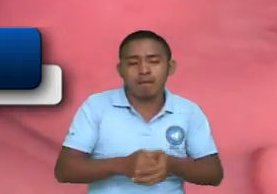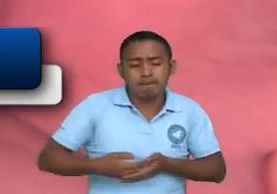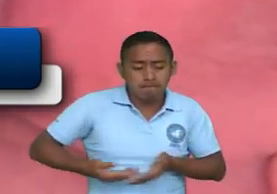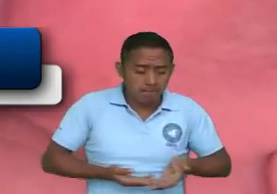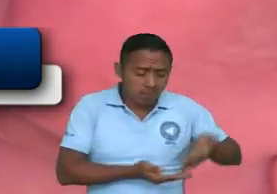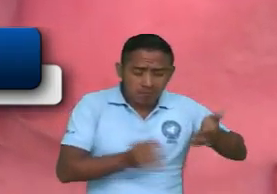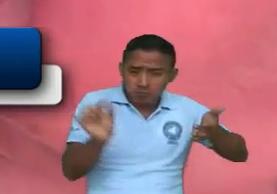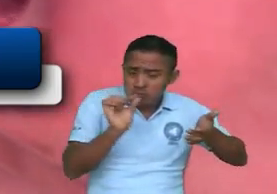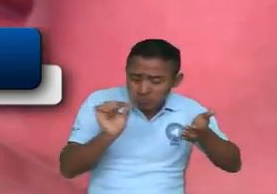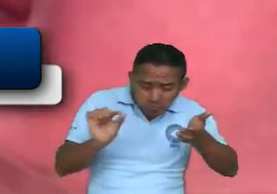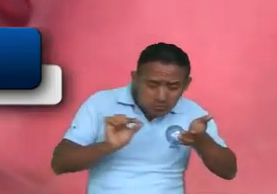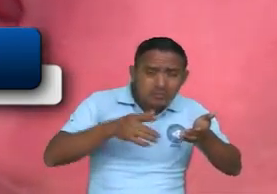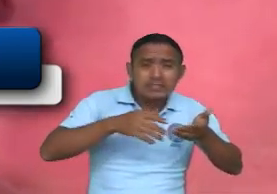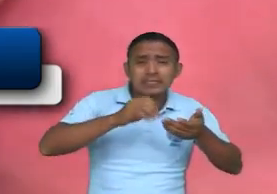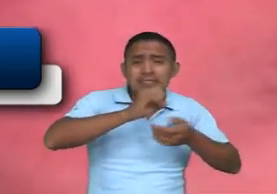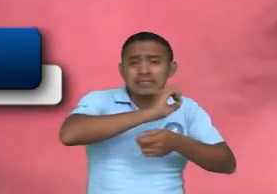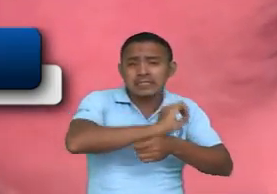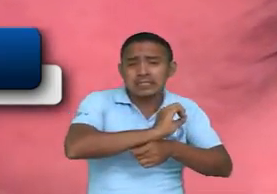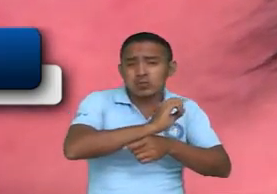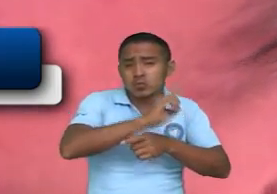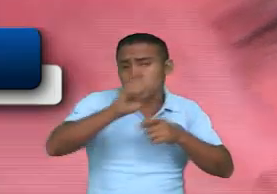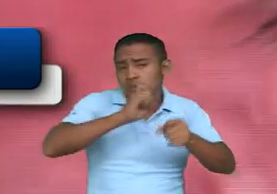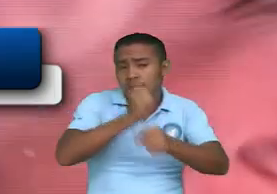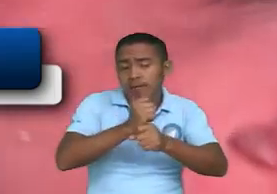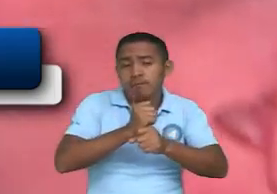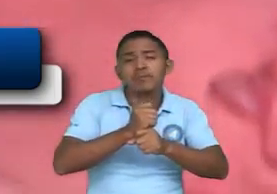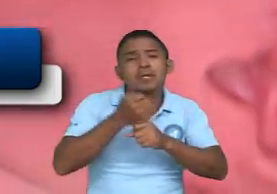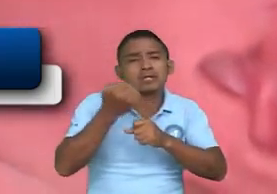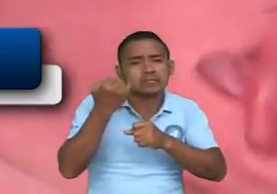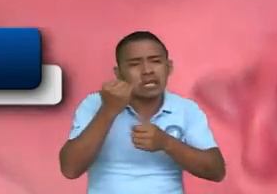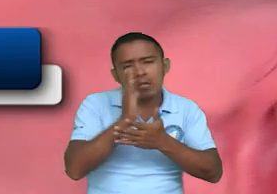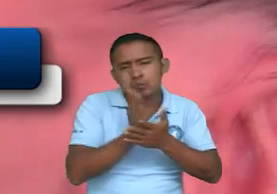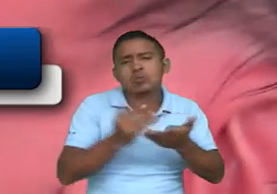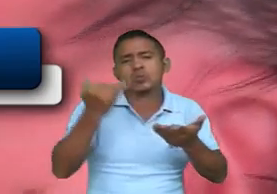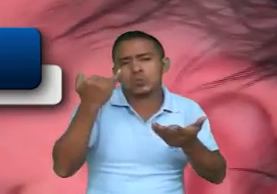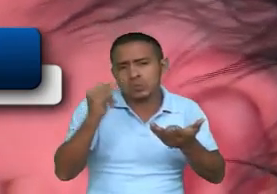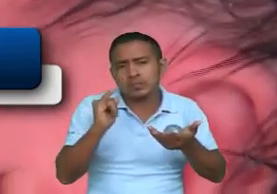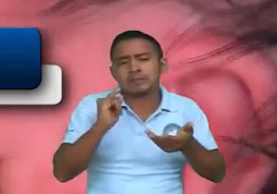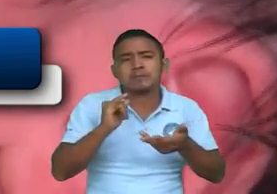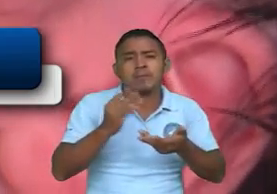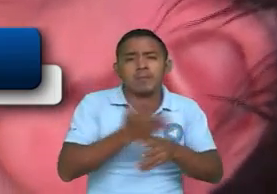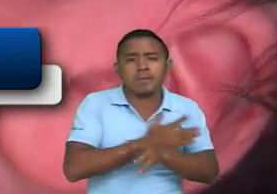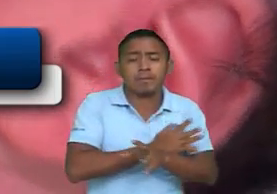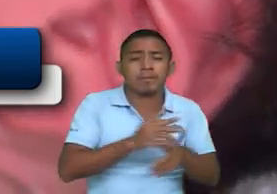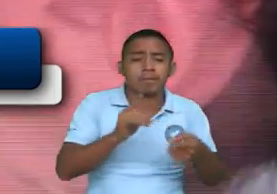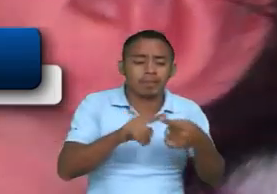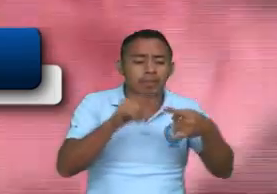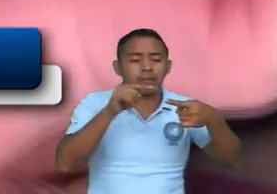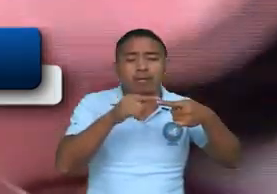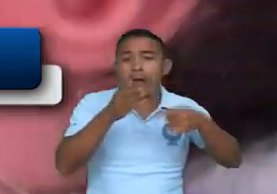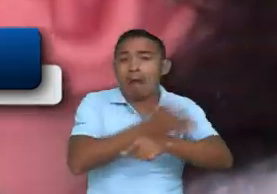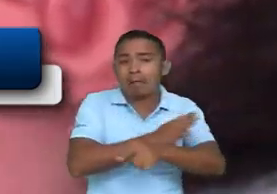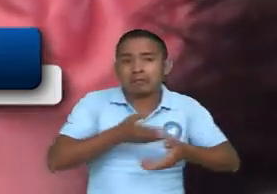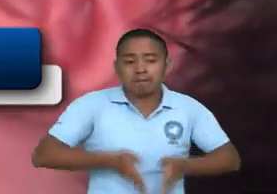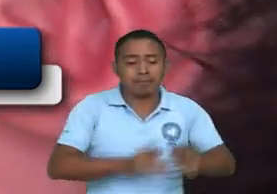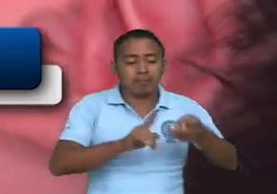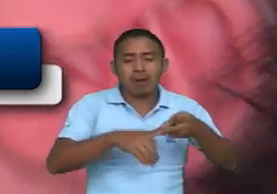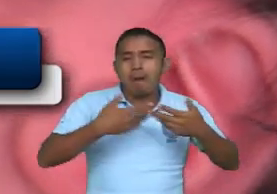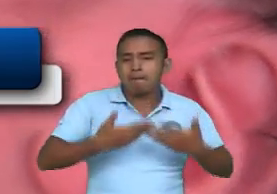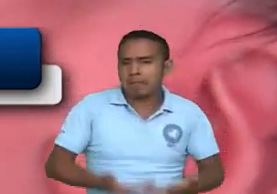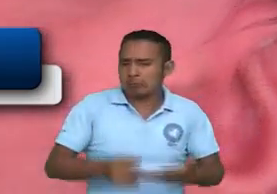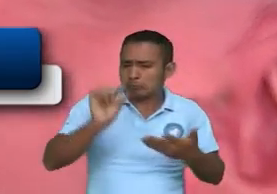físico, en su apariencia, no nos dice que ellos puedan predisponer a presentar una muerte súbita de lactante. En los neonatos,